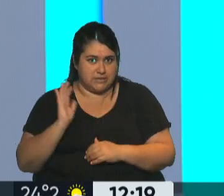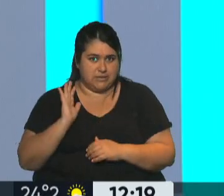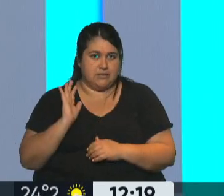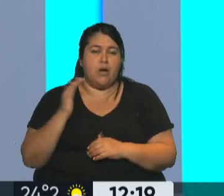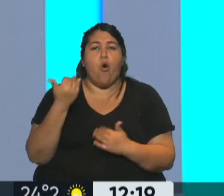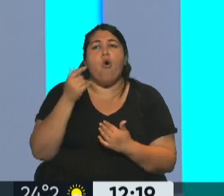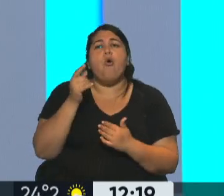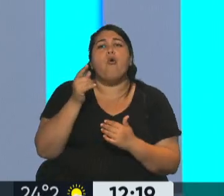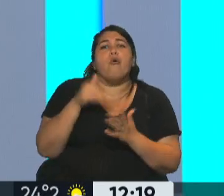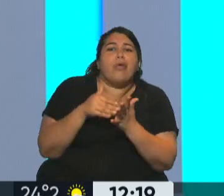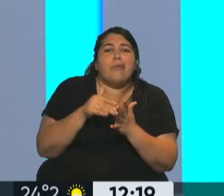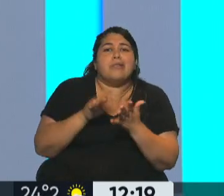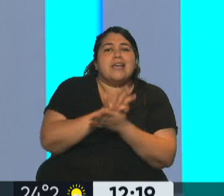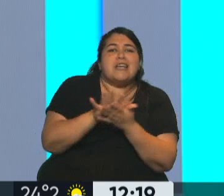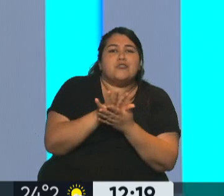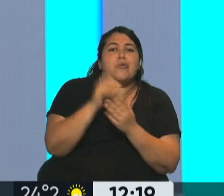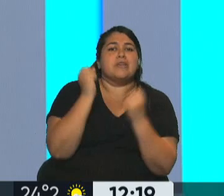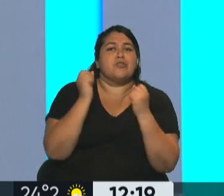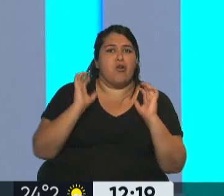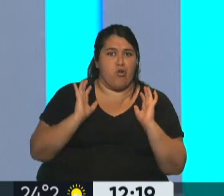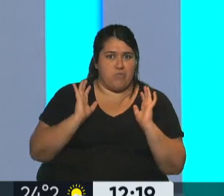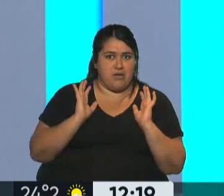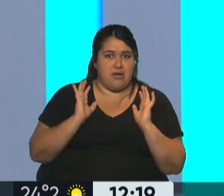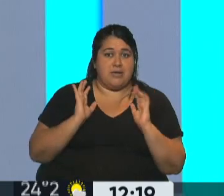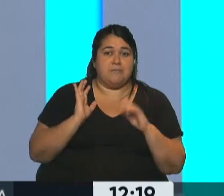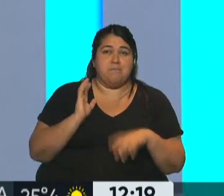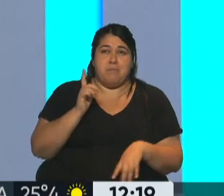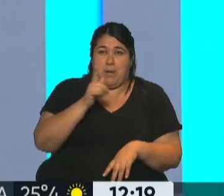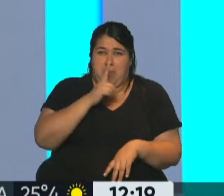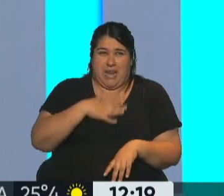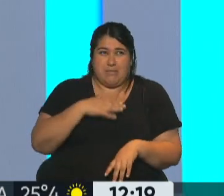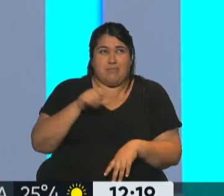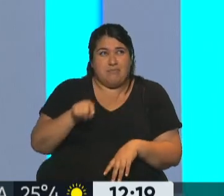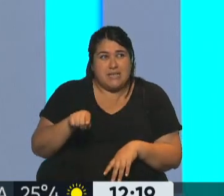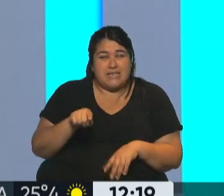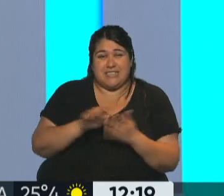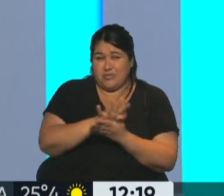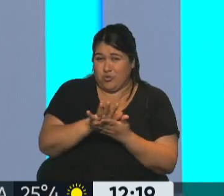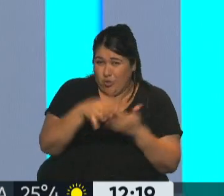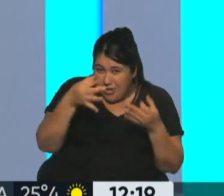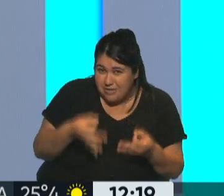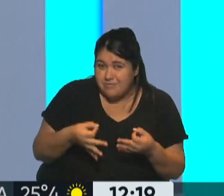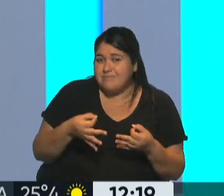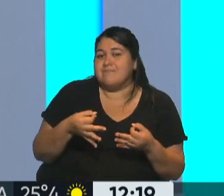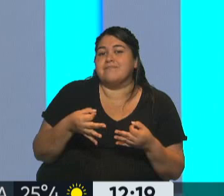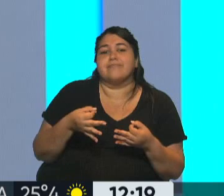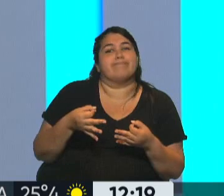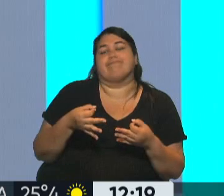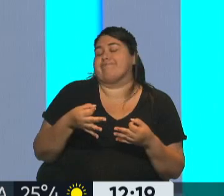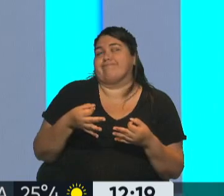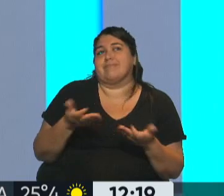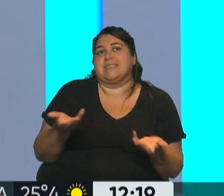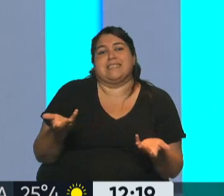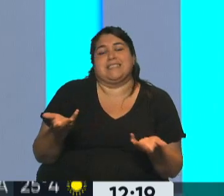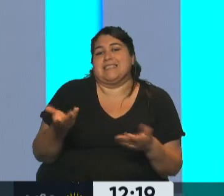una cuestión económica. Entonces, si esa cuestión no se resuelve, en el corto, y la mecha está corta, o sea,